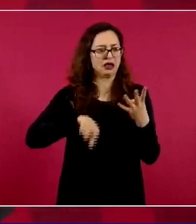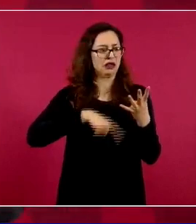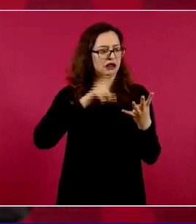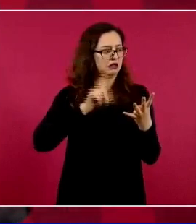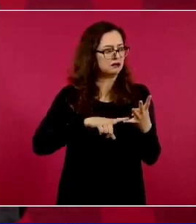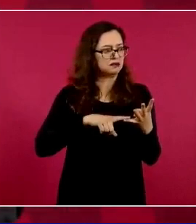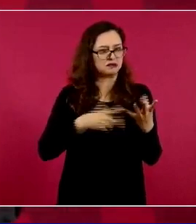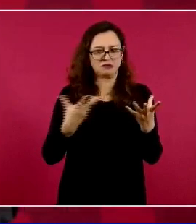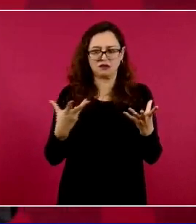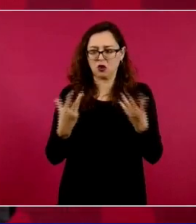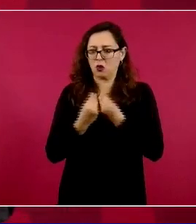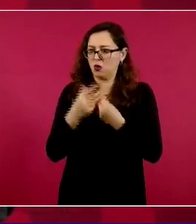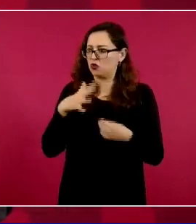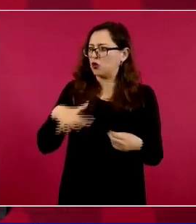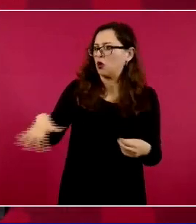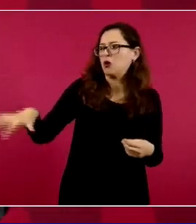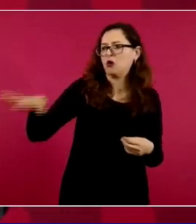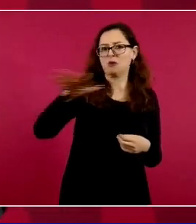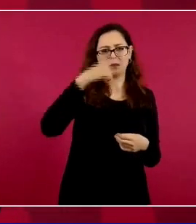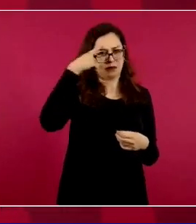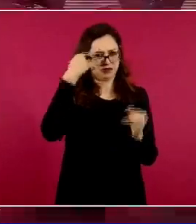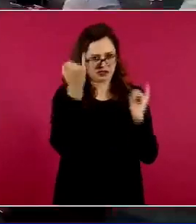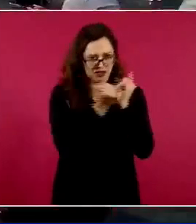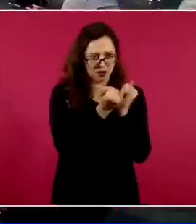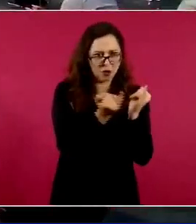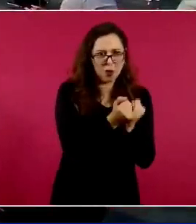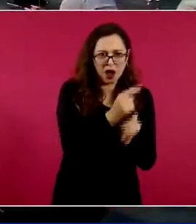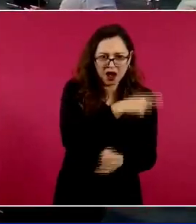la colectividad en el país.